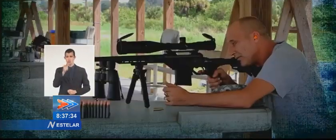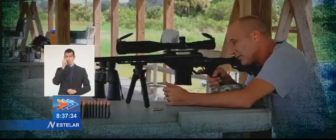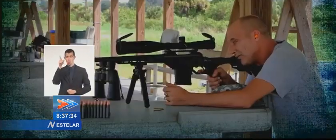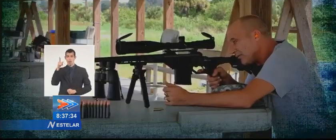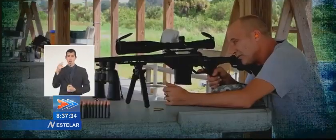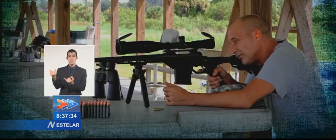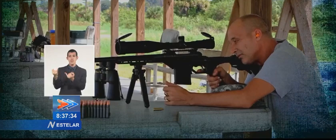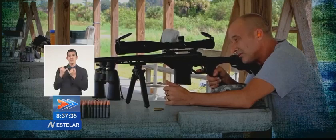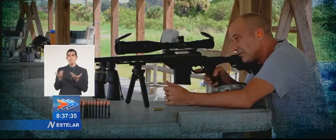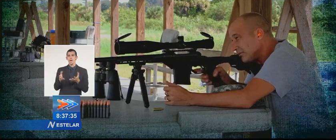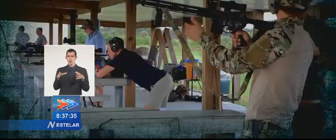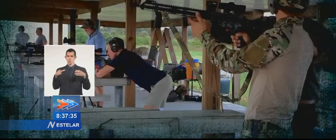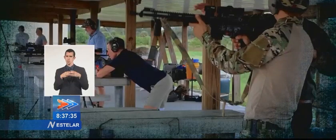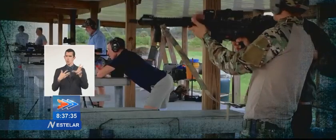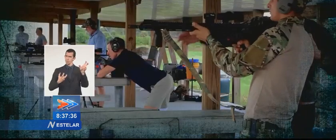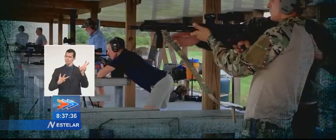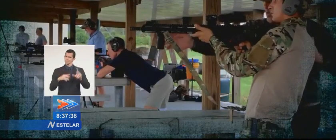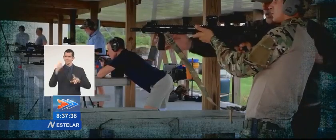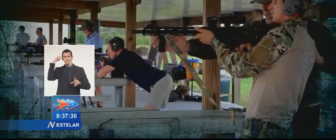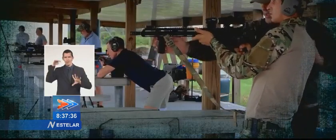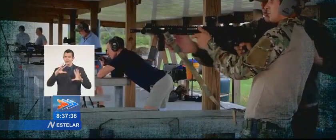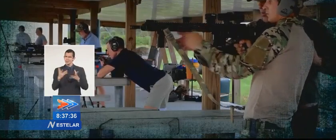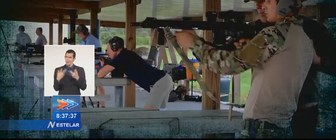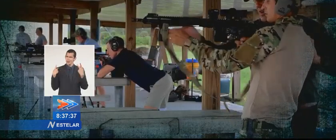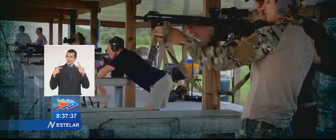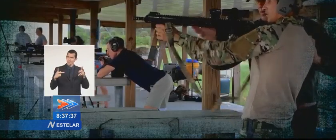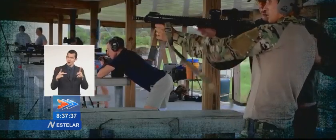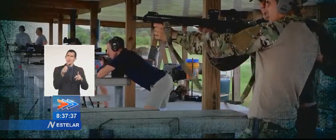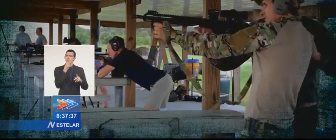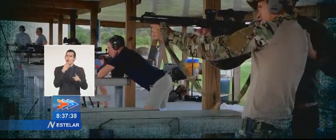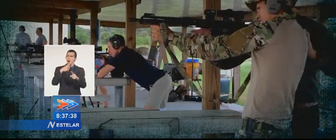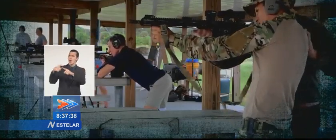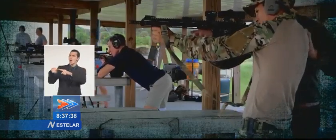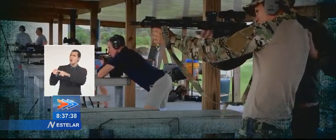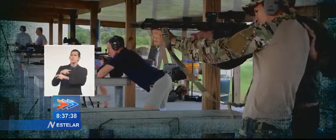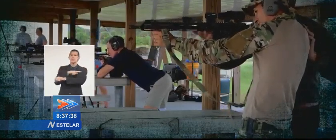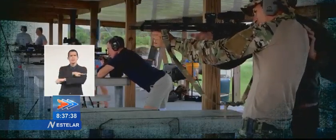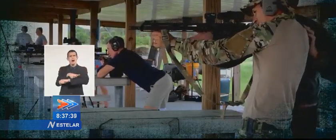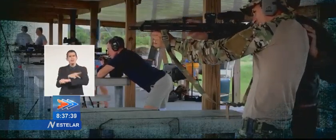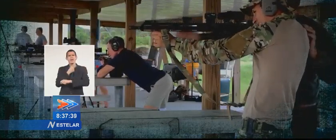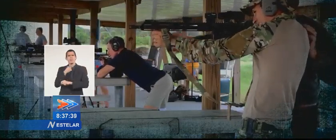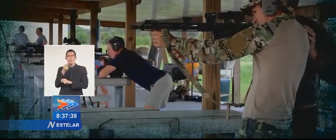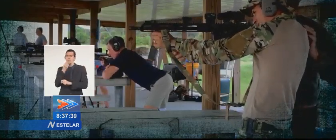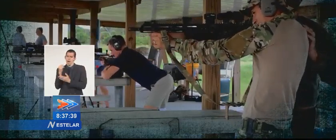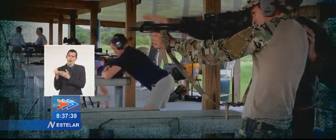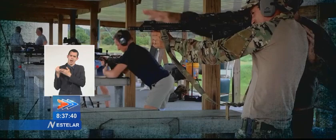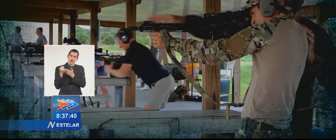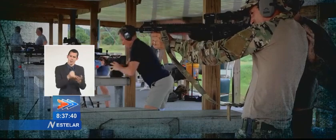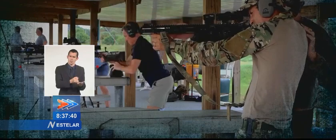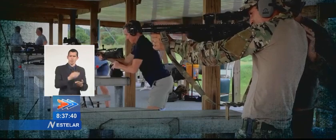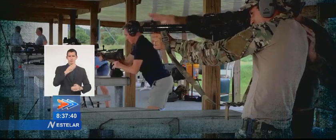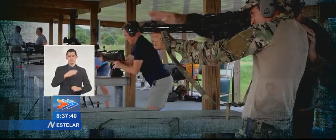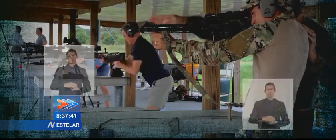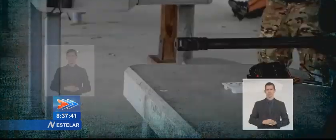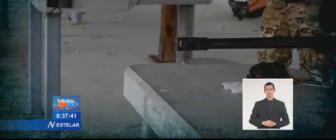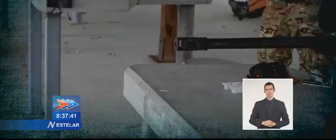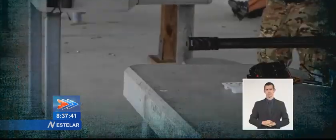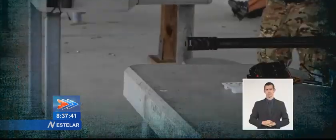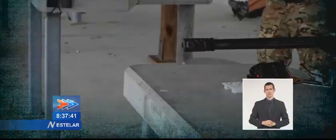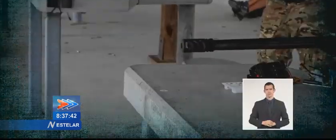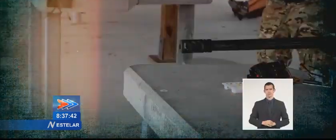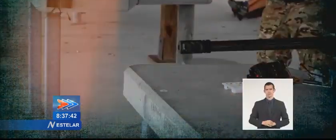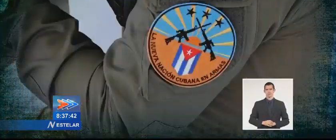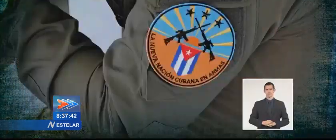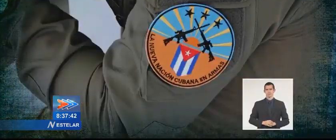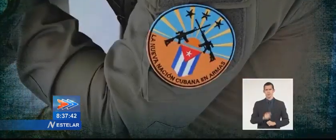que incluso tenían hasta personas, como decir, personas de otros países latinoamericanos que estaban involucrados en eso, que tenían,